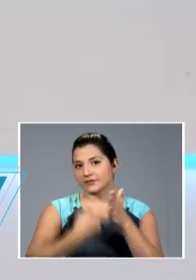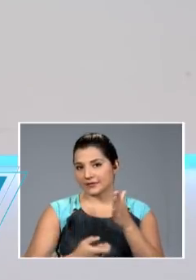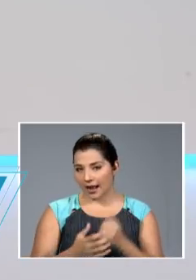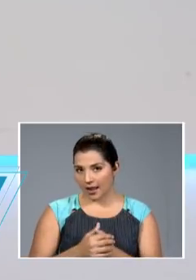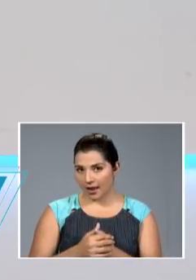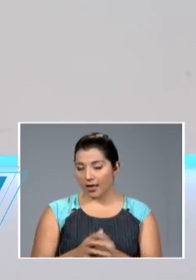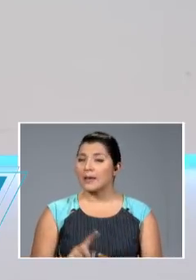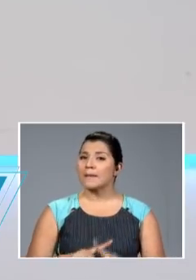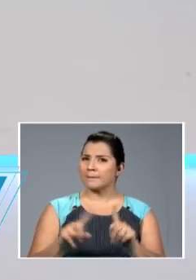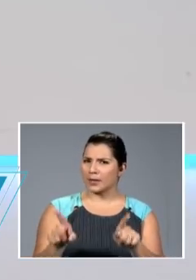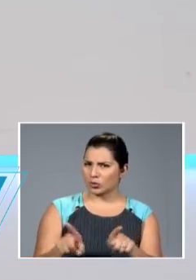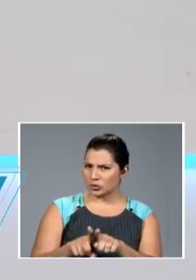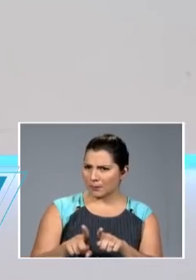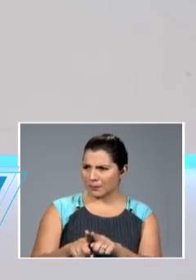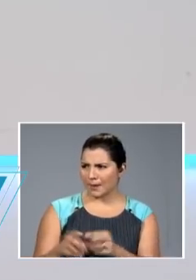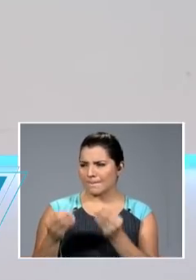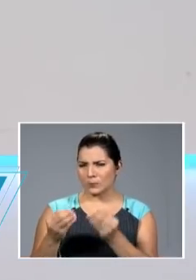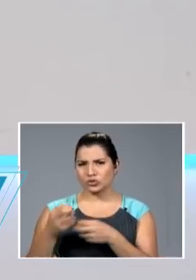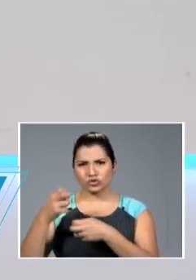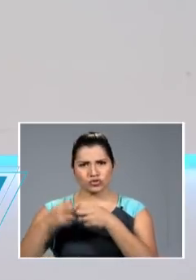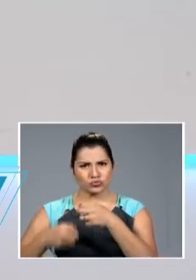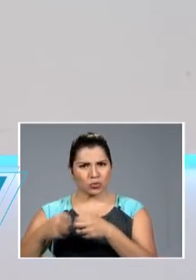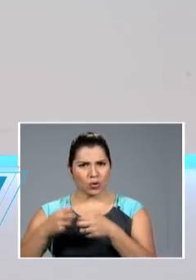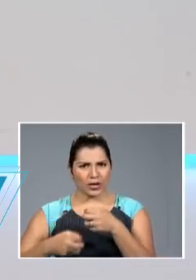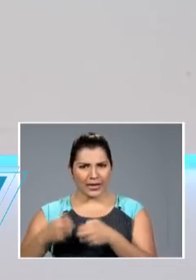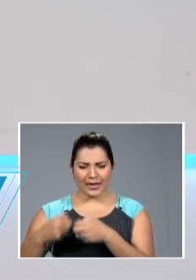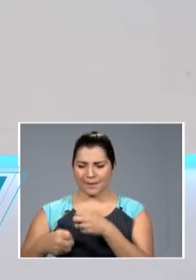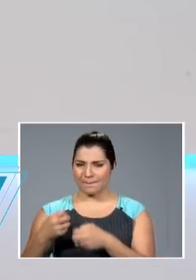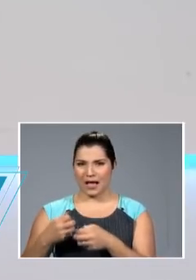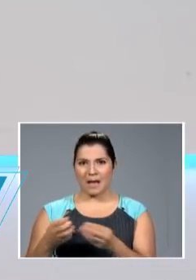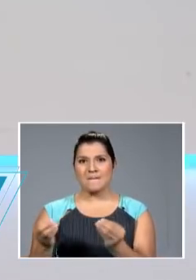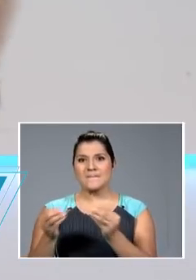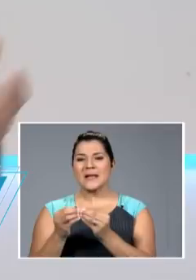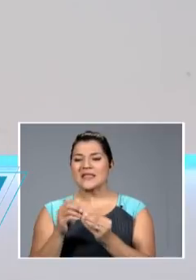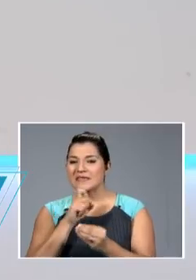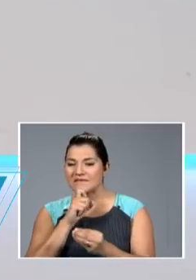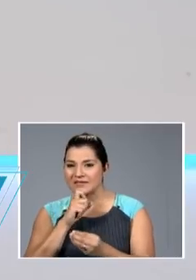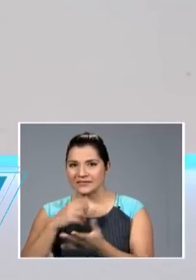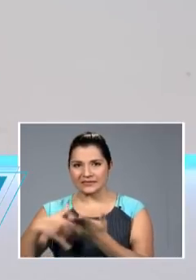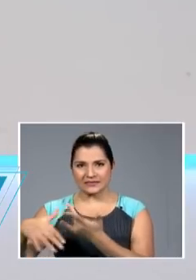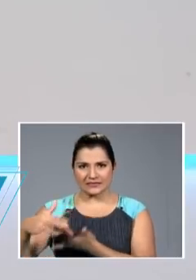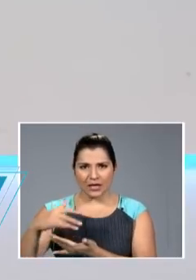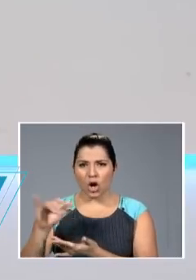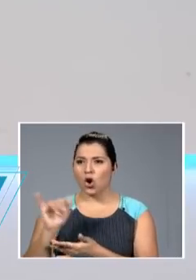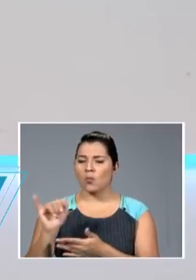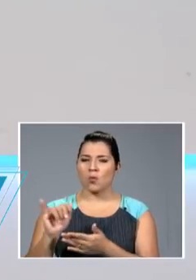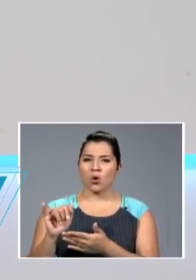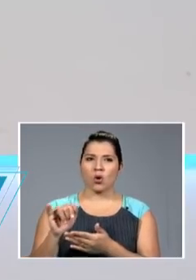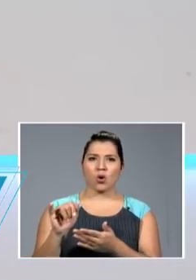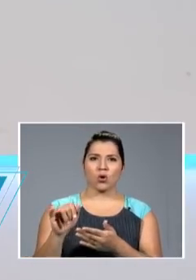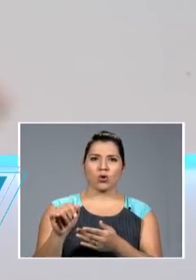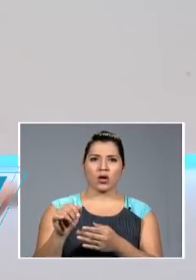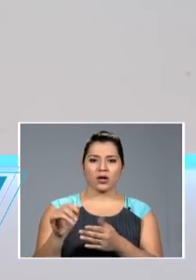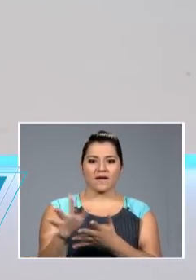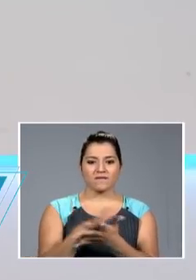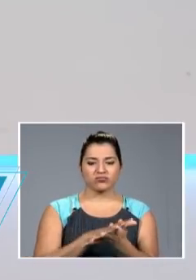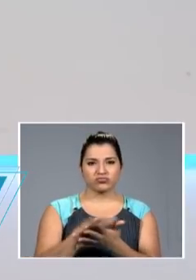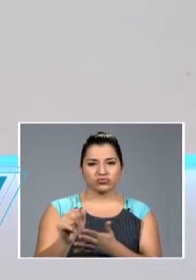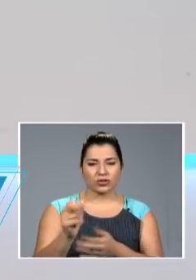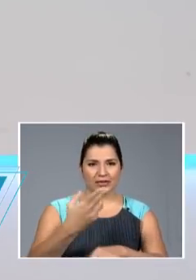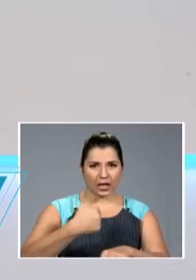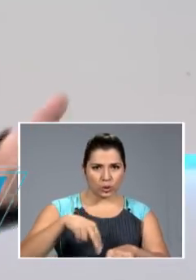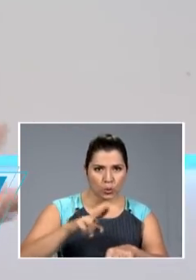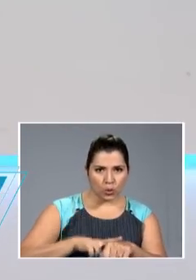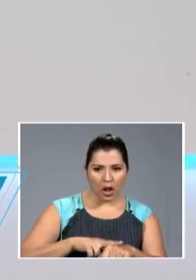hemos tenido una serie de problemas que nos cuesta más vivir, como son todos estos fenómenos naturales, sociales, ciclones,